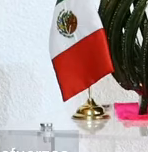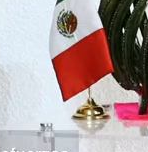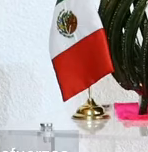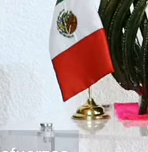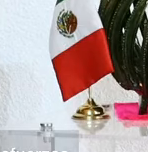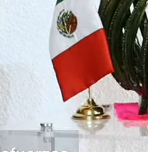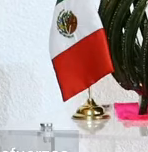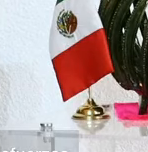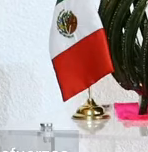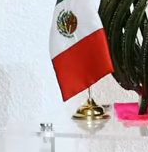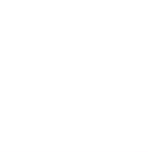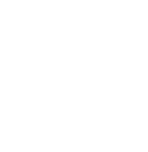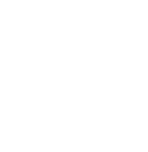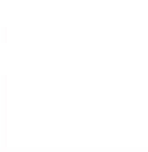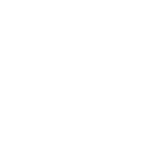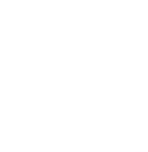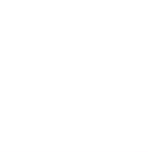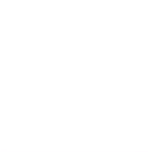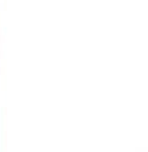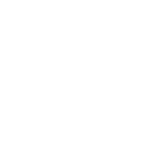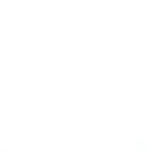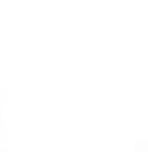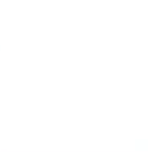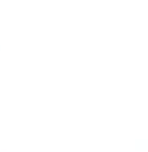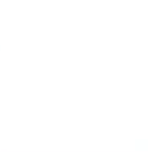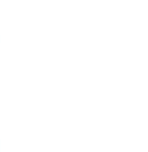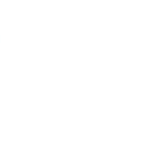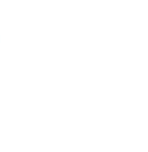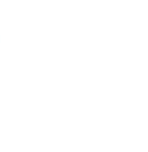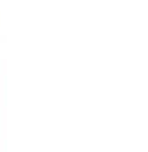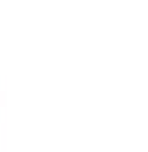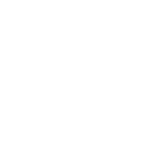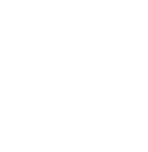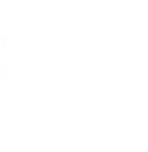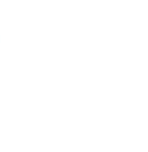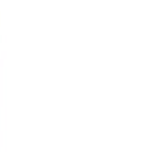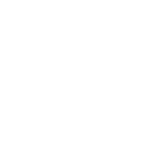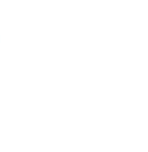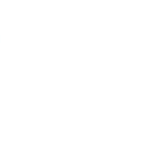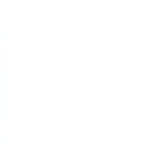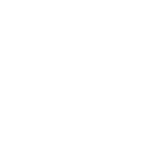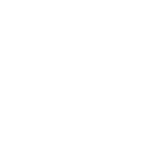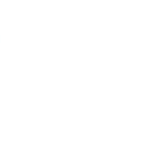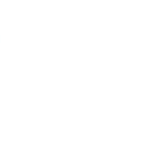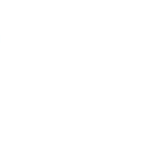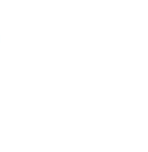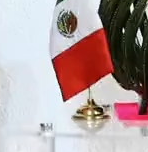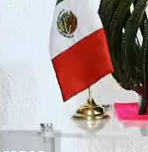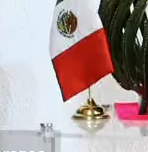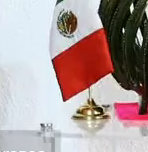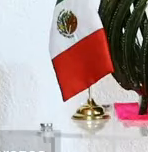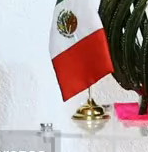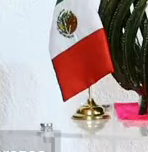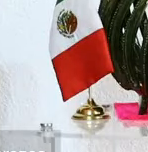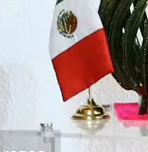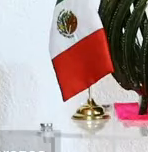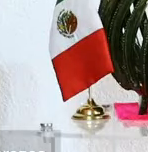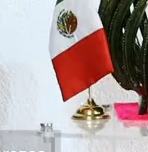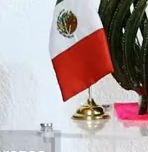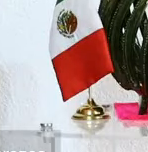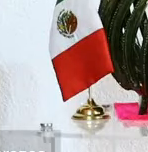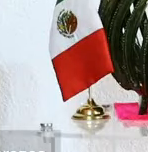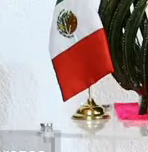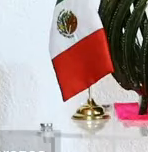coordinación, hemos redoblado esfuerzos para que las y los adolescentes de nuestro país tengan la información y los